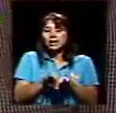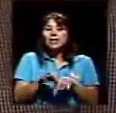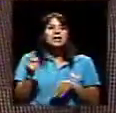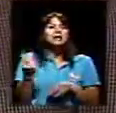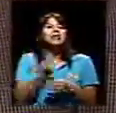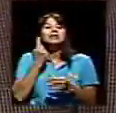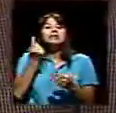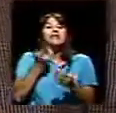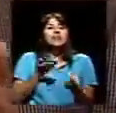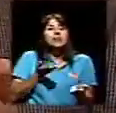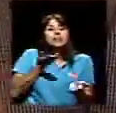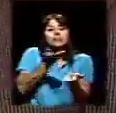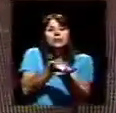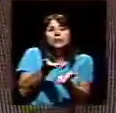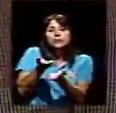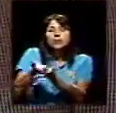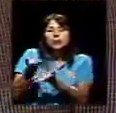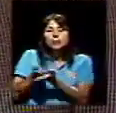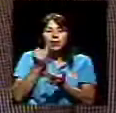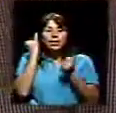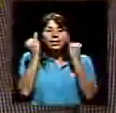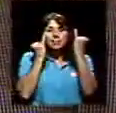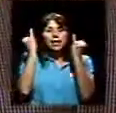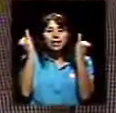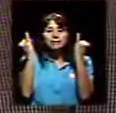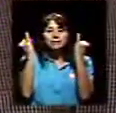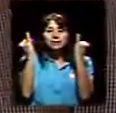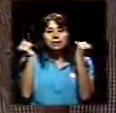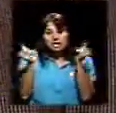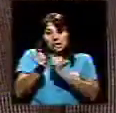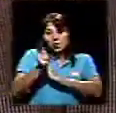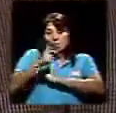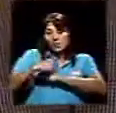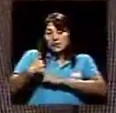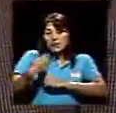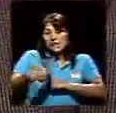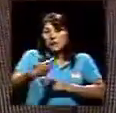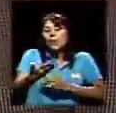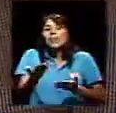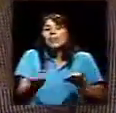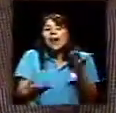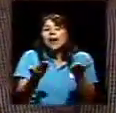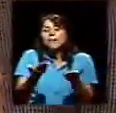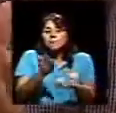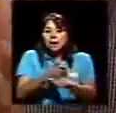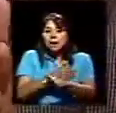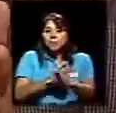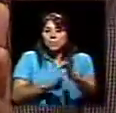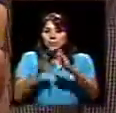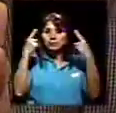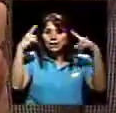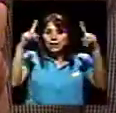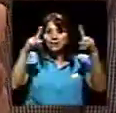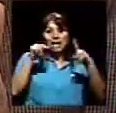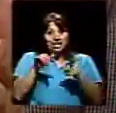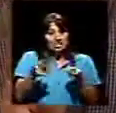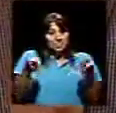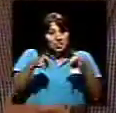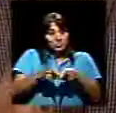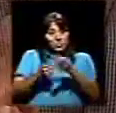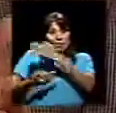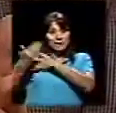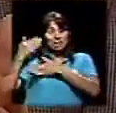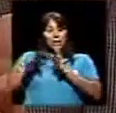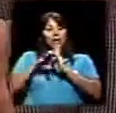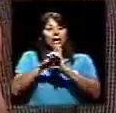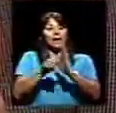tapete ideas que con el paso del tiempo a la postre van a prosperar. Así ha ocurrido en el pasado, por ejemplo, con el referéndum. El referéndum